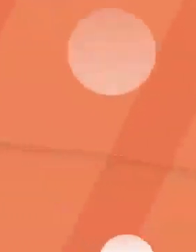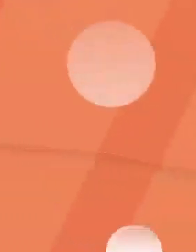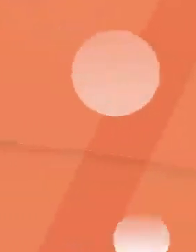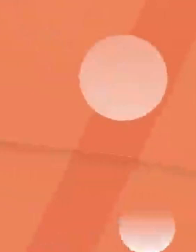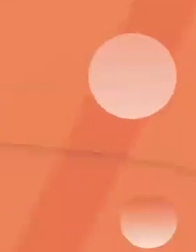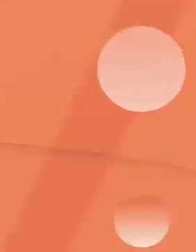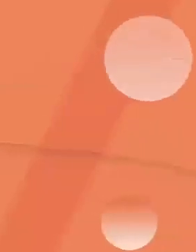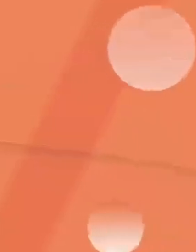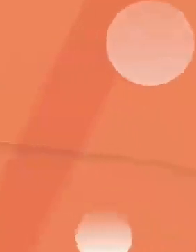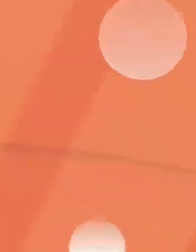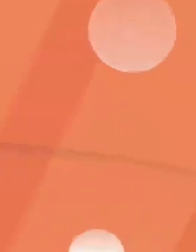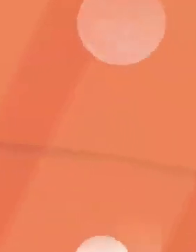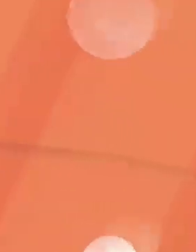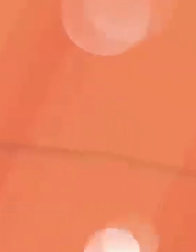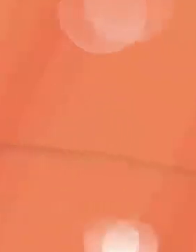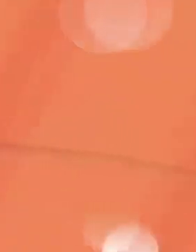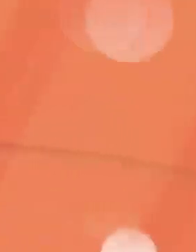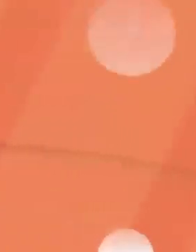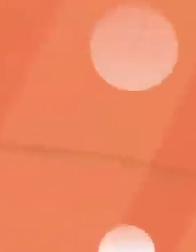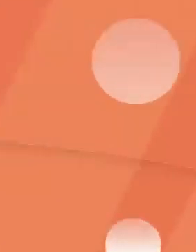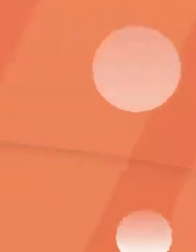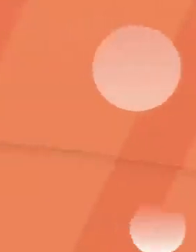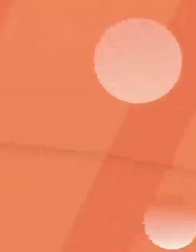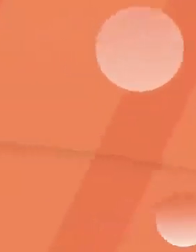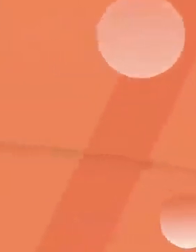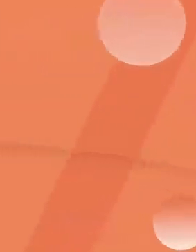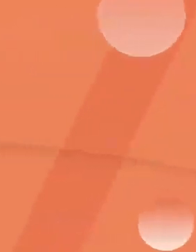¿Conocen palabras relacionadas con el mismo sufijo?